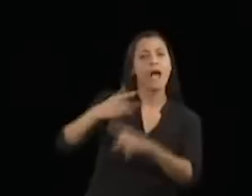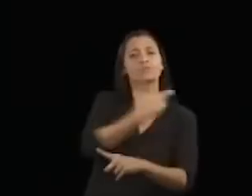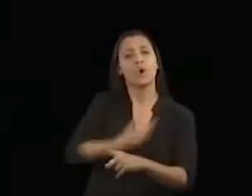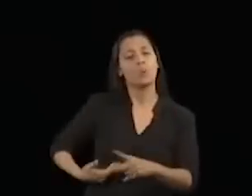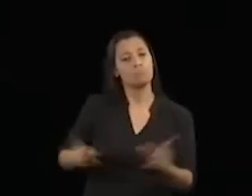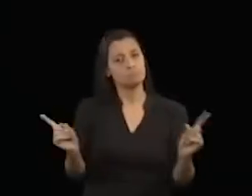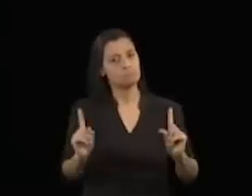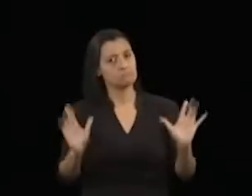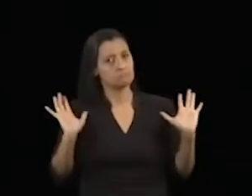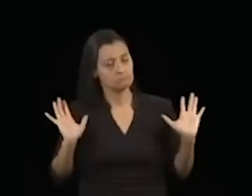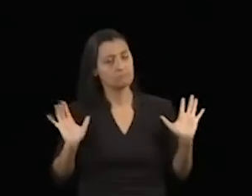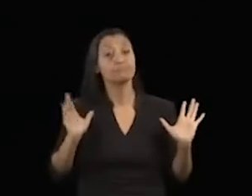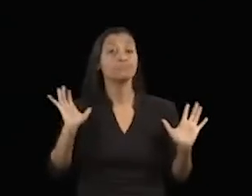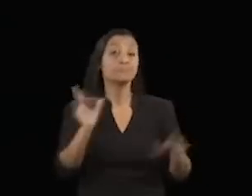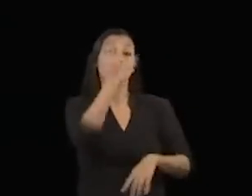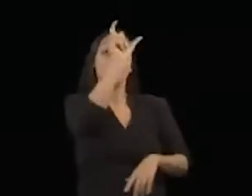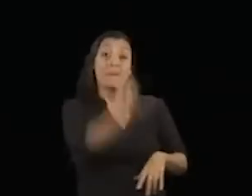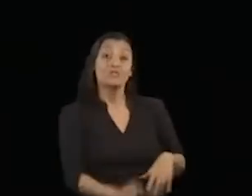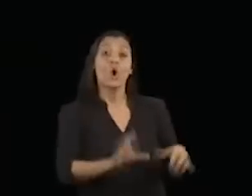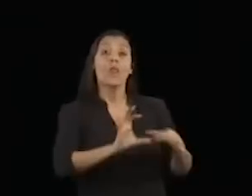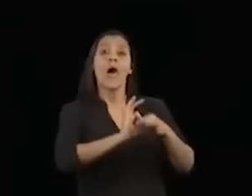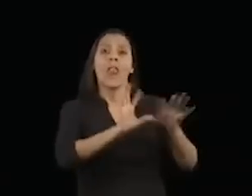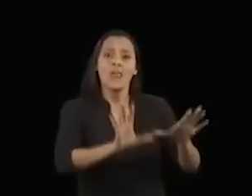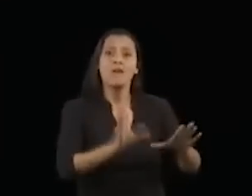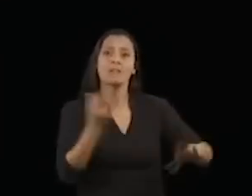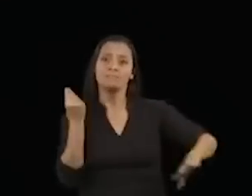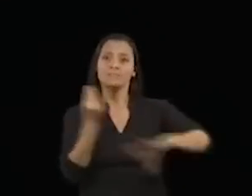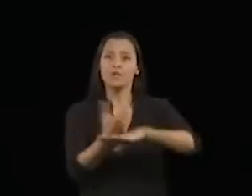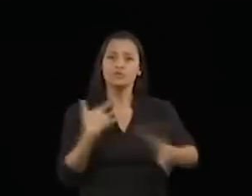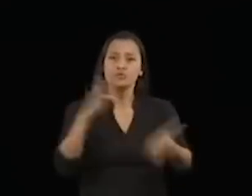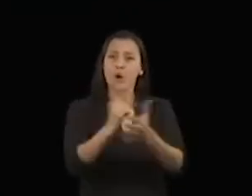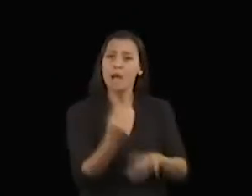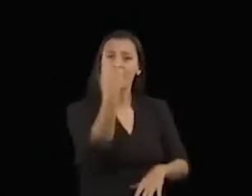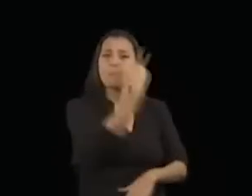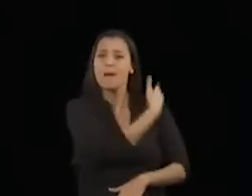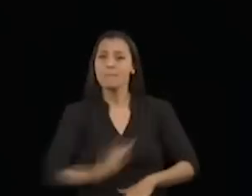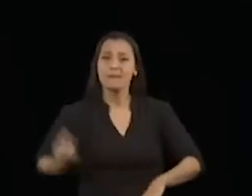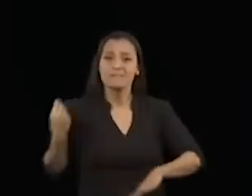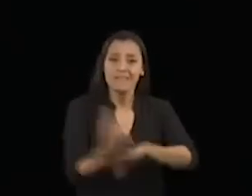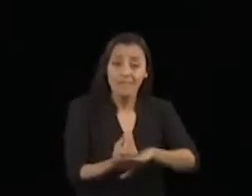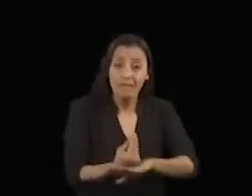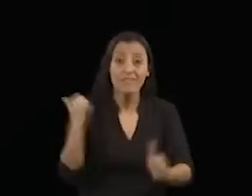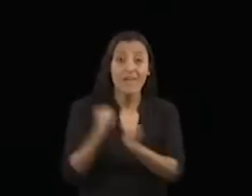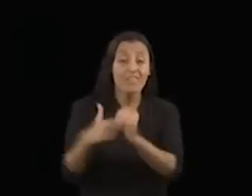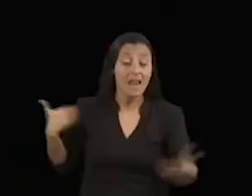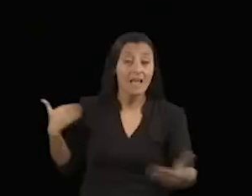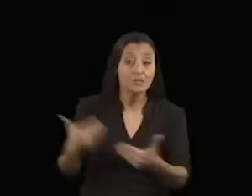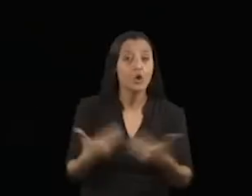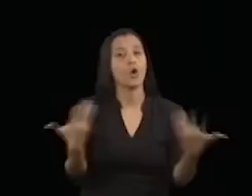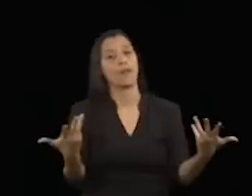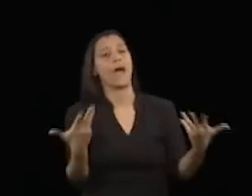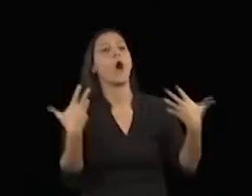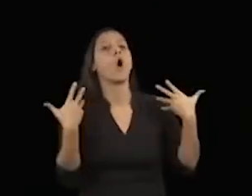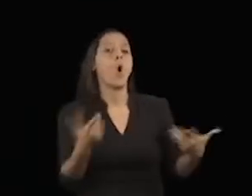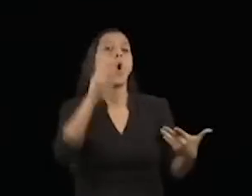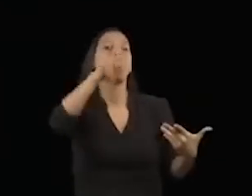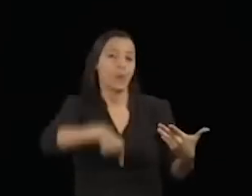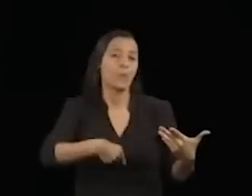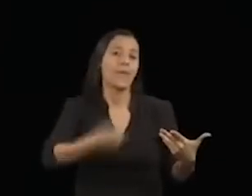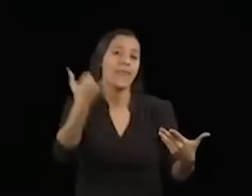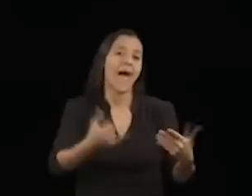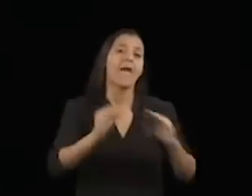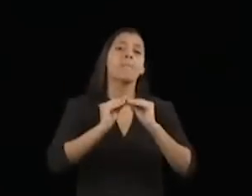digamos, que un liberal libertario llegue a ser el primer presidente de la historia de la humanidad, digamos, no podía ser en condiciones normales. Así es